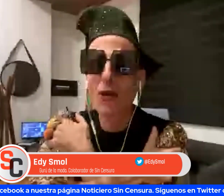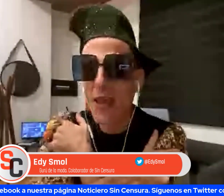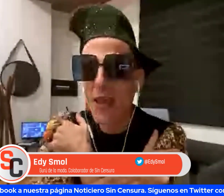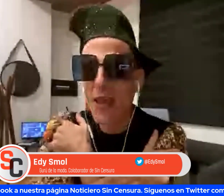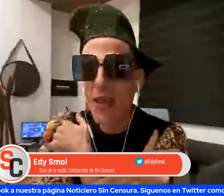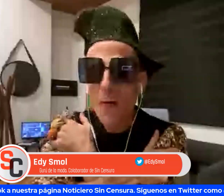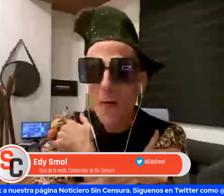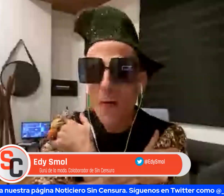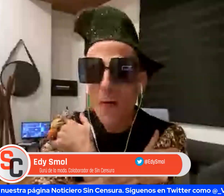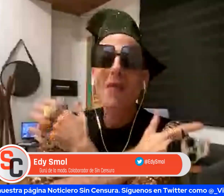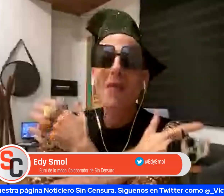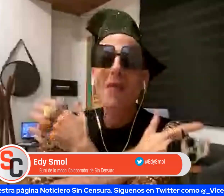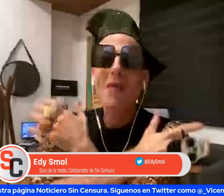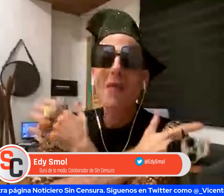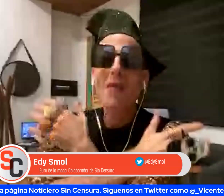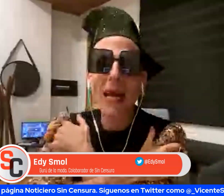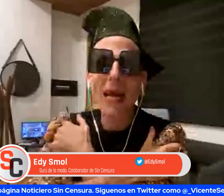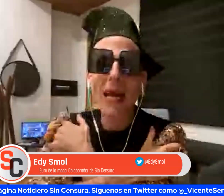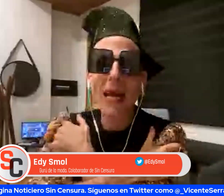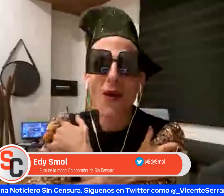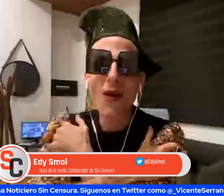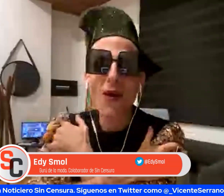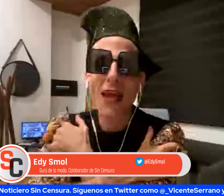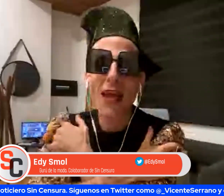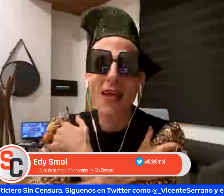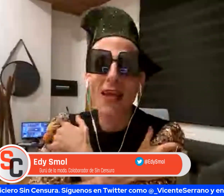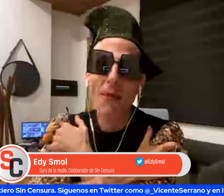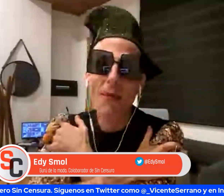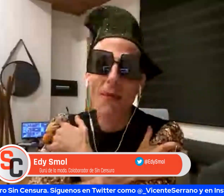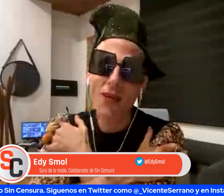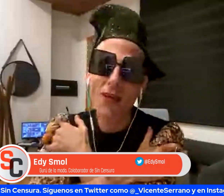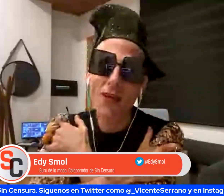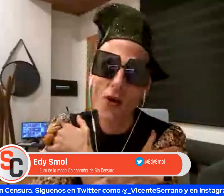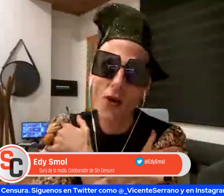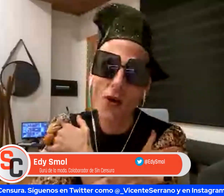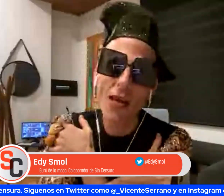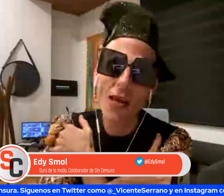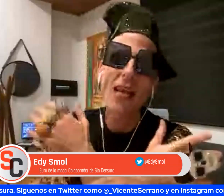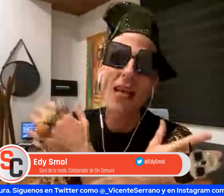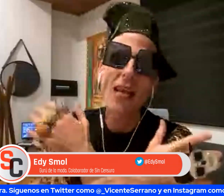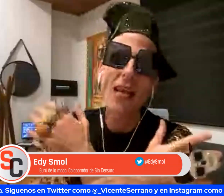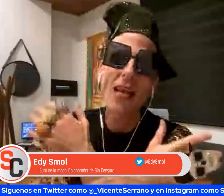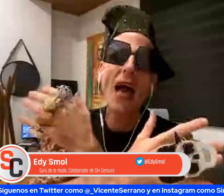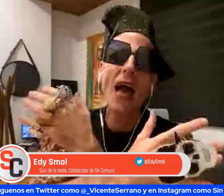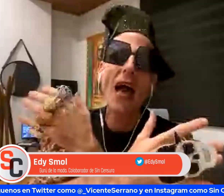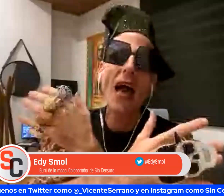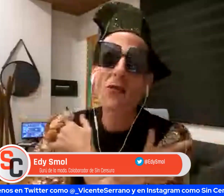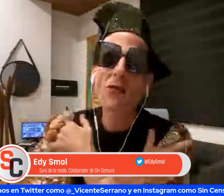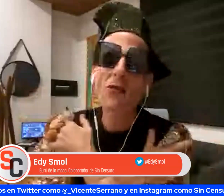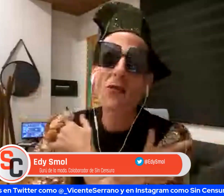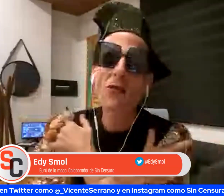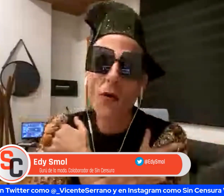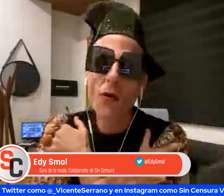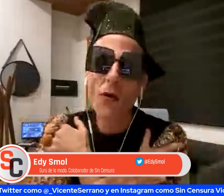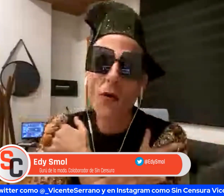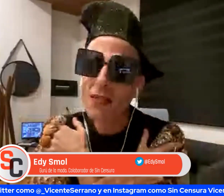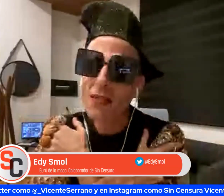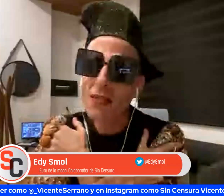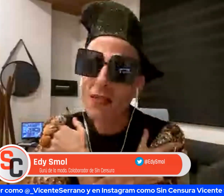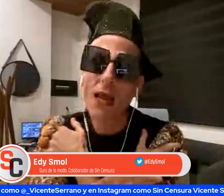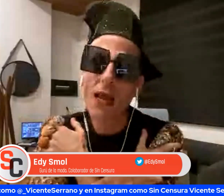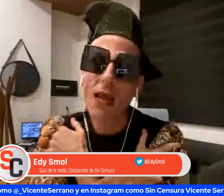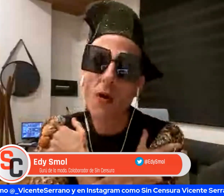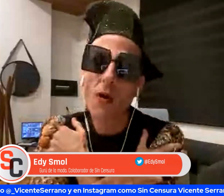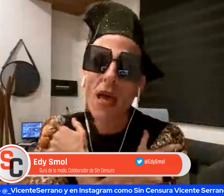Está bien. La próxima me callo, y saben que los quiero mucho, compañeros, y en la audiencia los amo y adoro, y toda